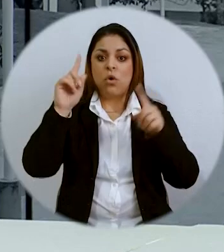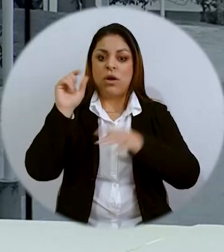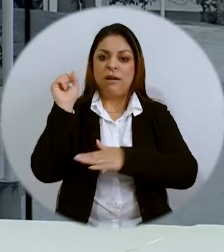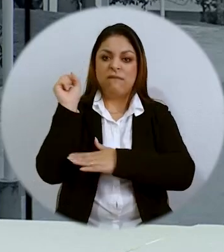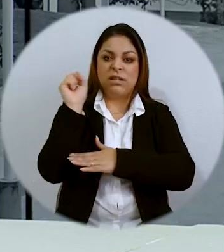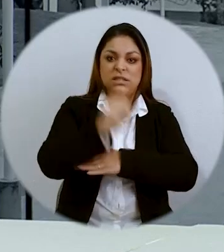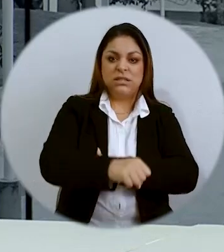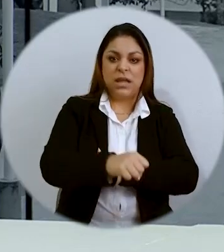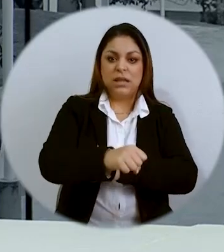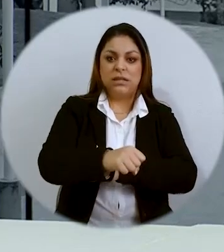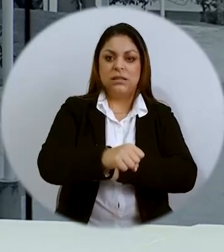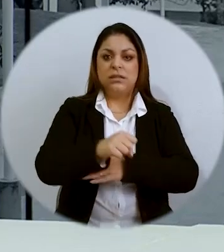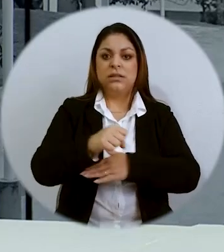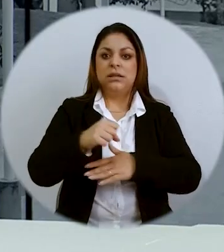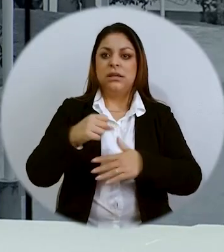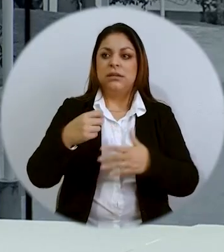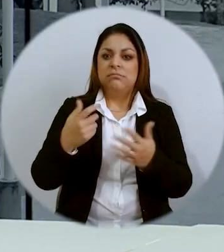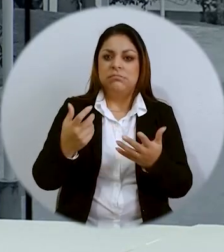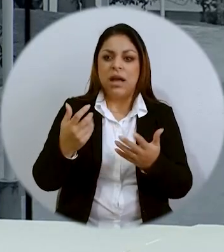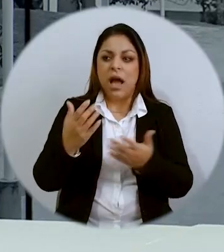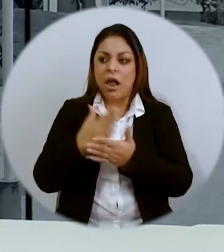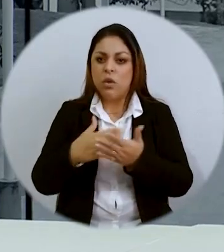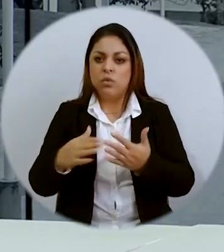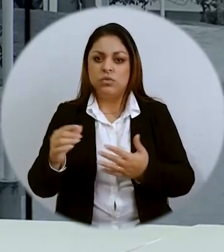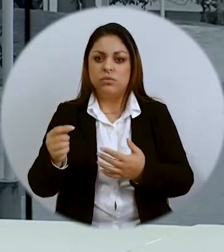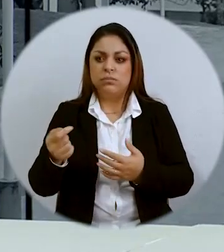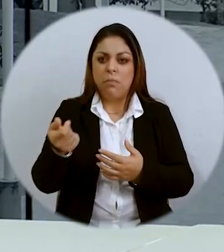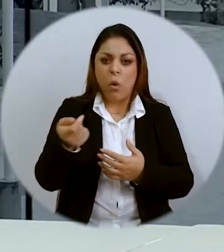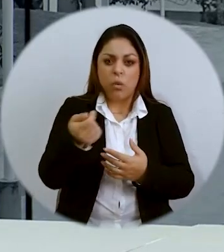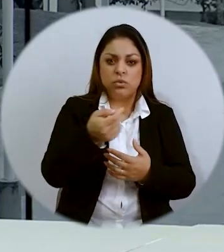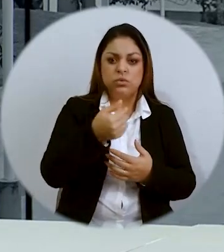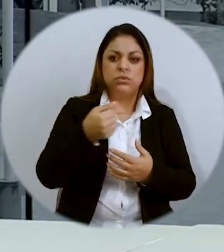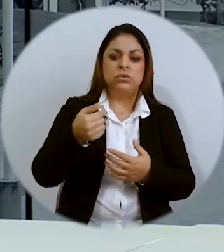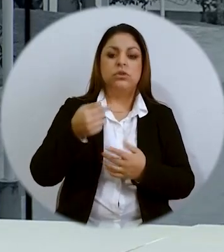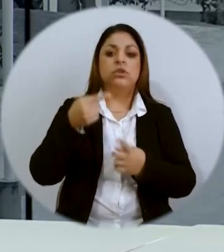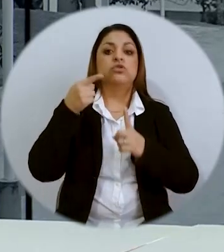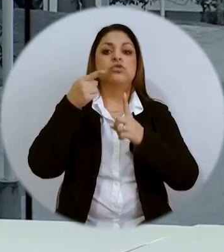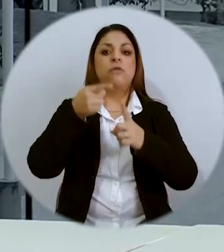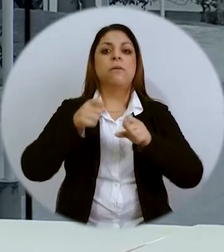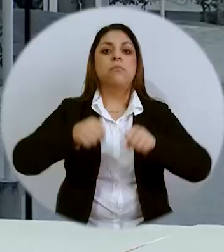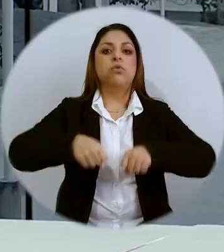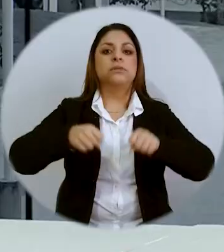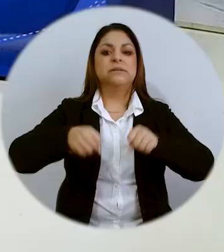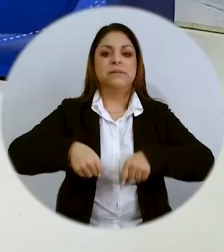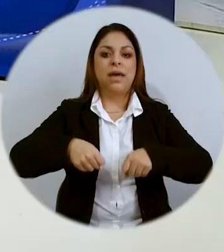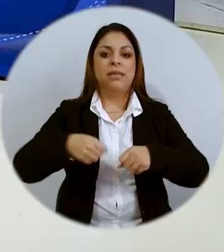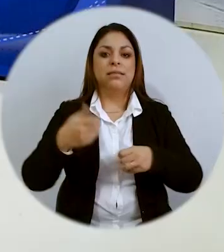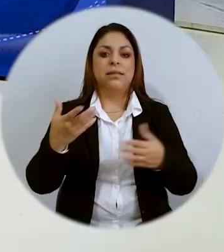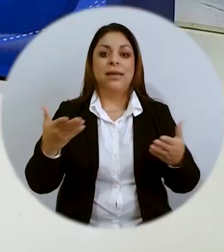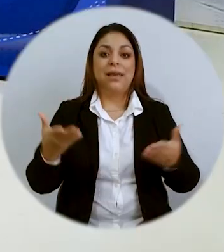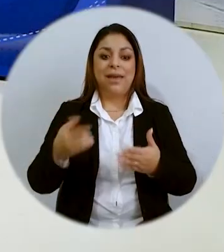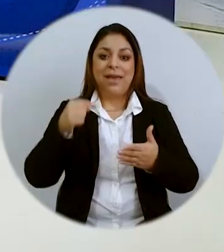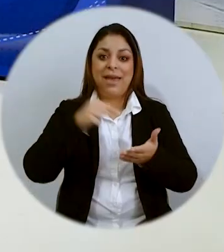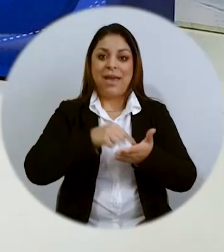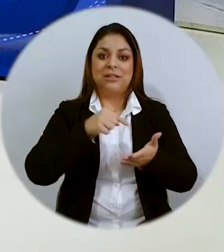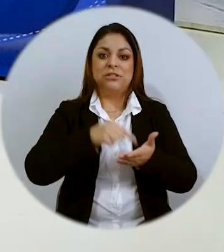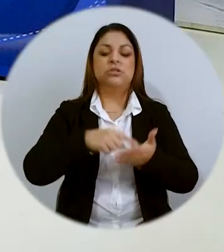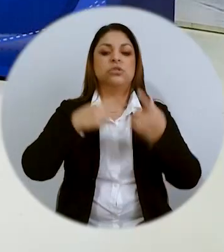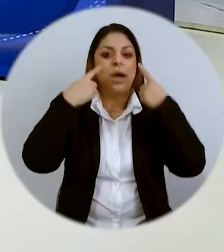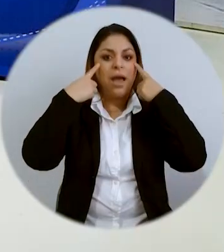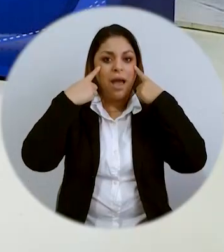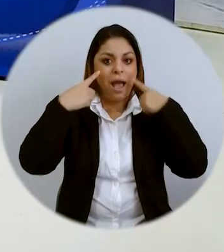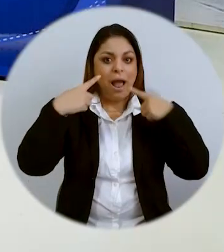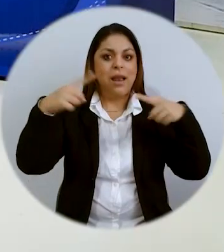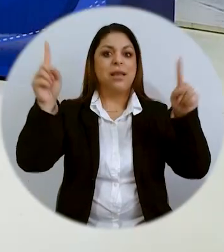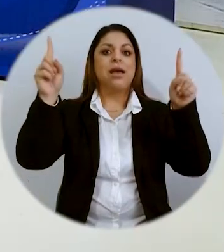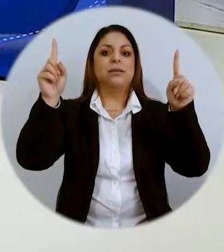el predominio de unos pocos frente a la posibilidad de que esto alcance